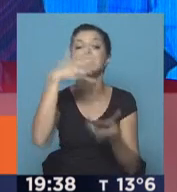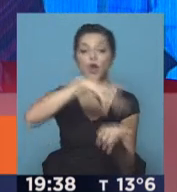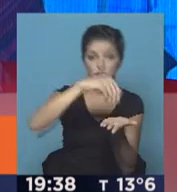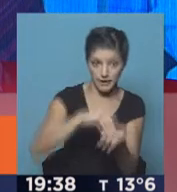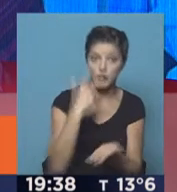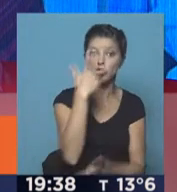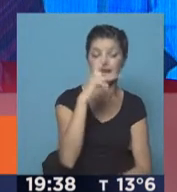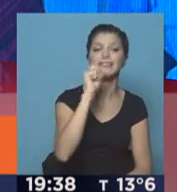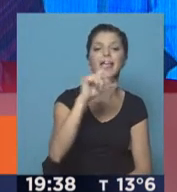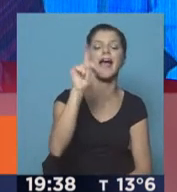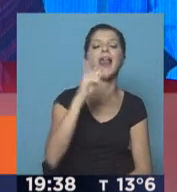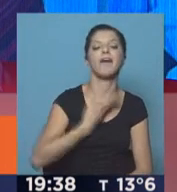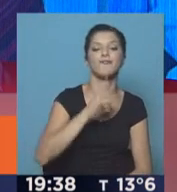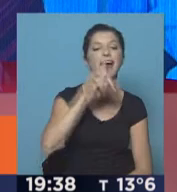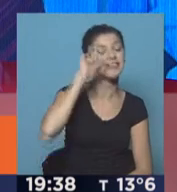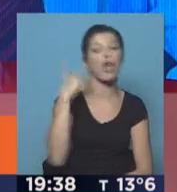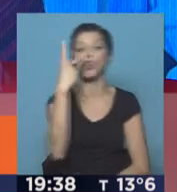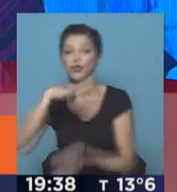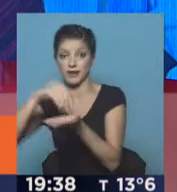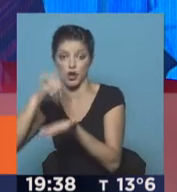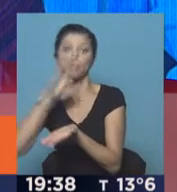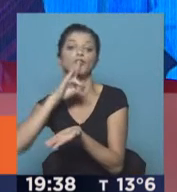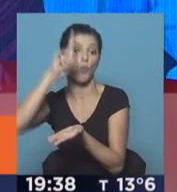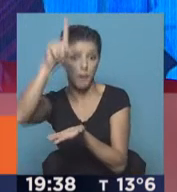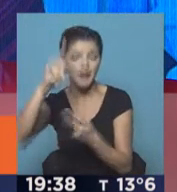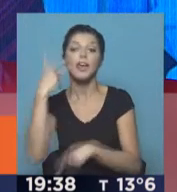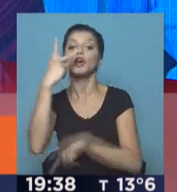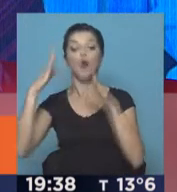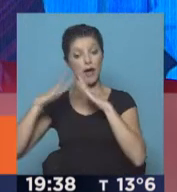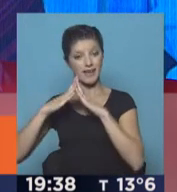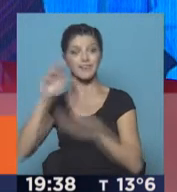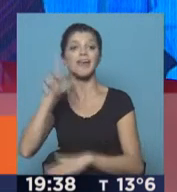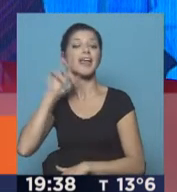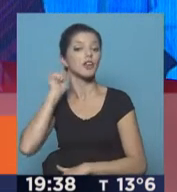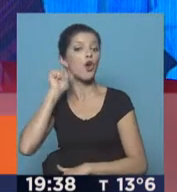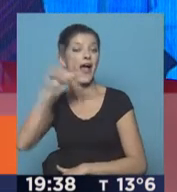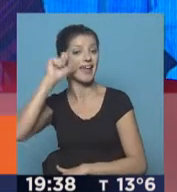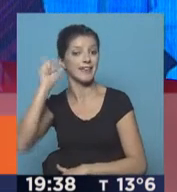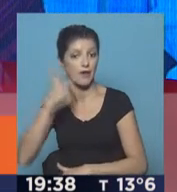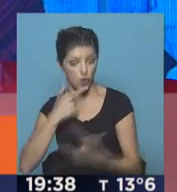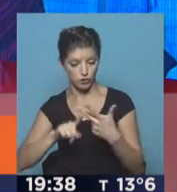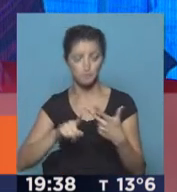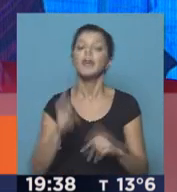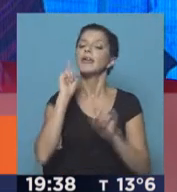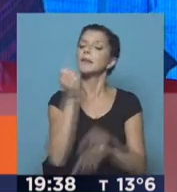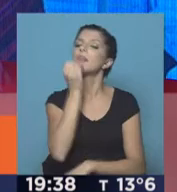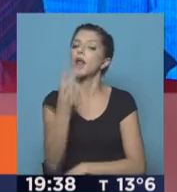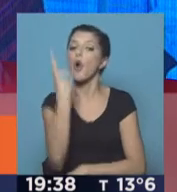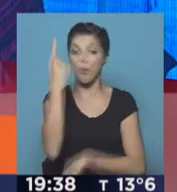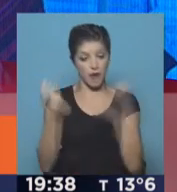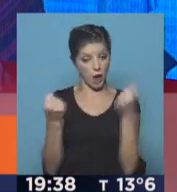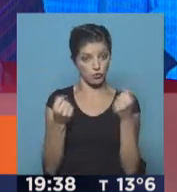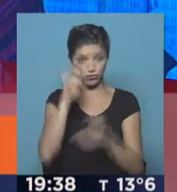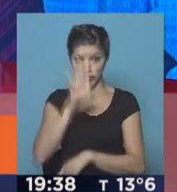Calafate, 2 en Tucumán, de donde él era oriundo, y 2 casas en Río Gallegos. Y un único vehículo, esta Chevrolet Meriva, que probablemente